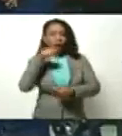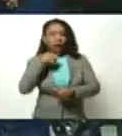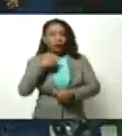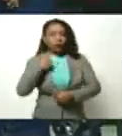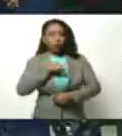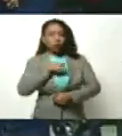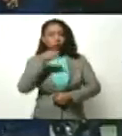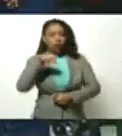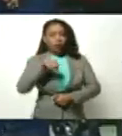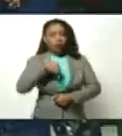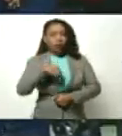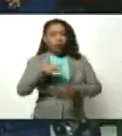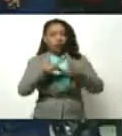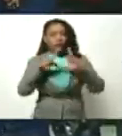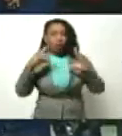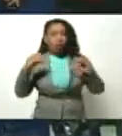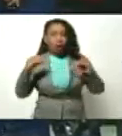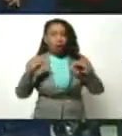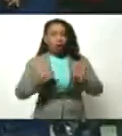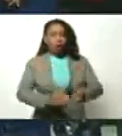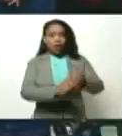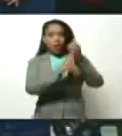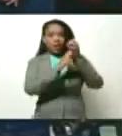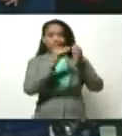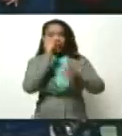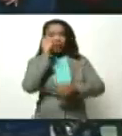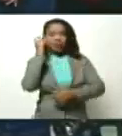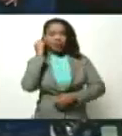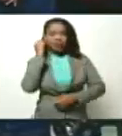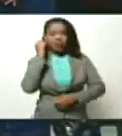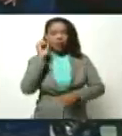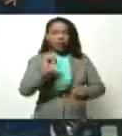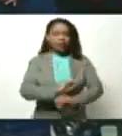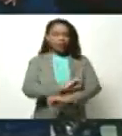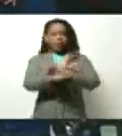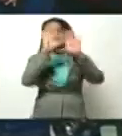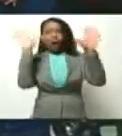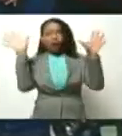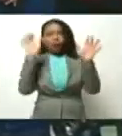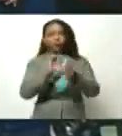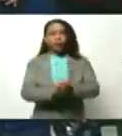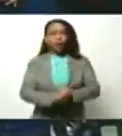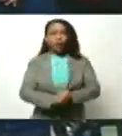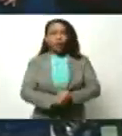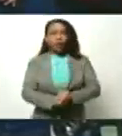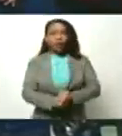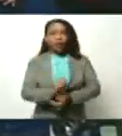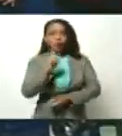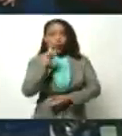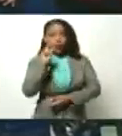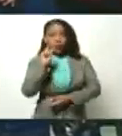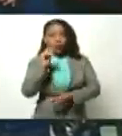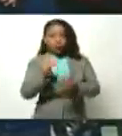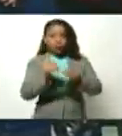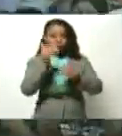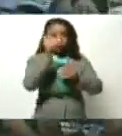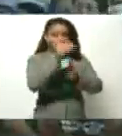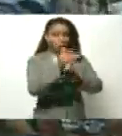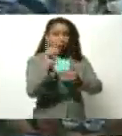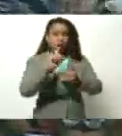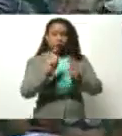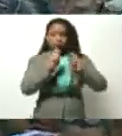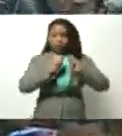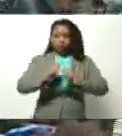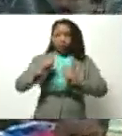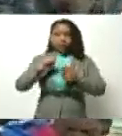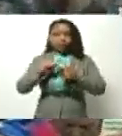estamos toda los líderes liderezas convencidos y un poco más allá no se trata